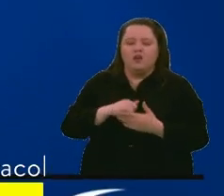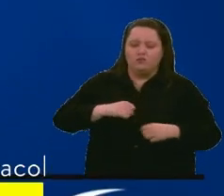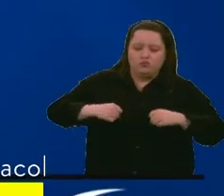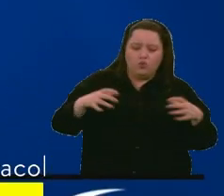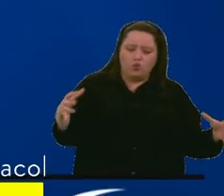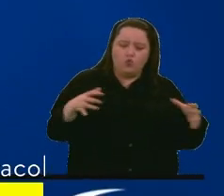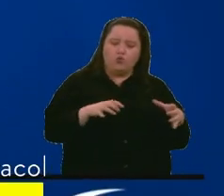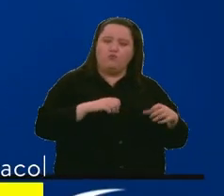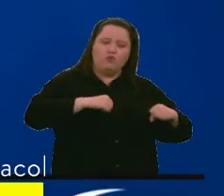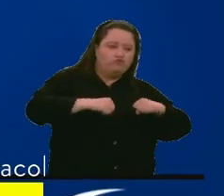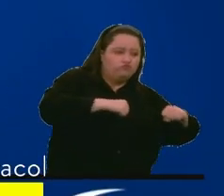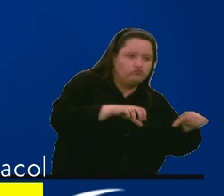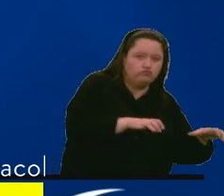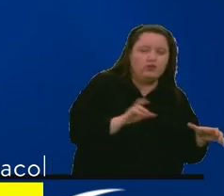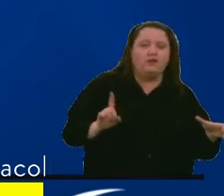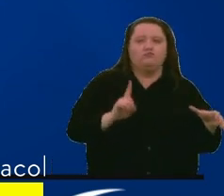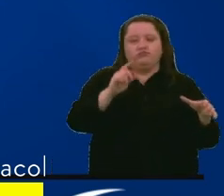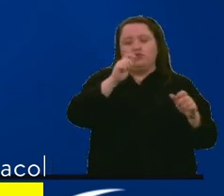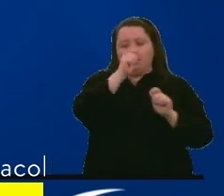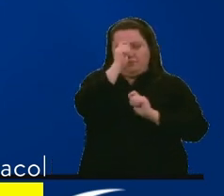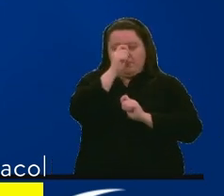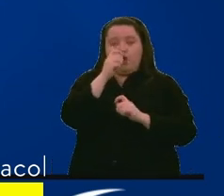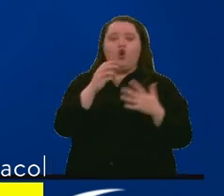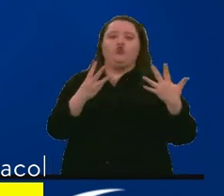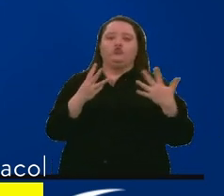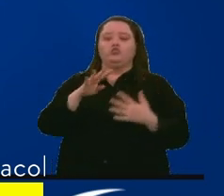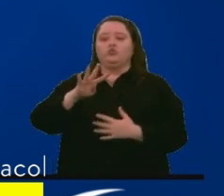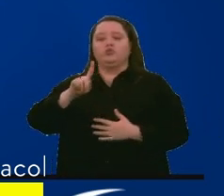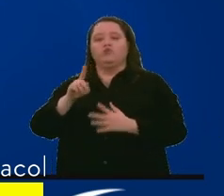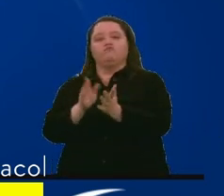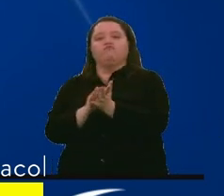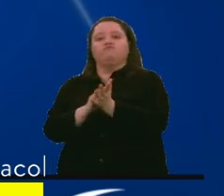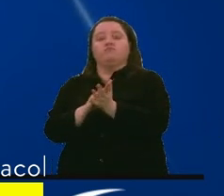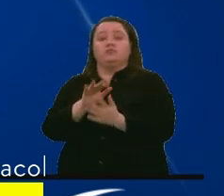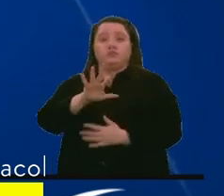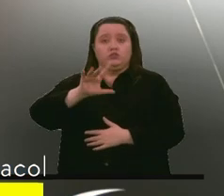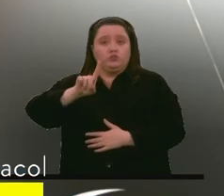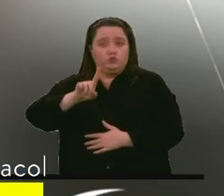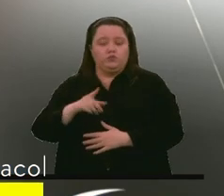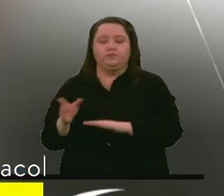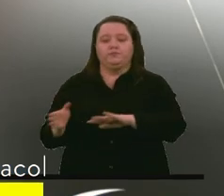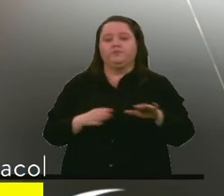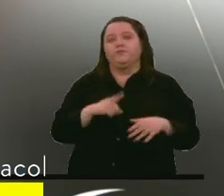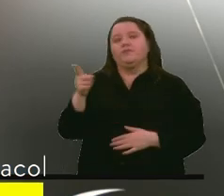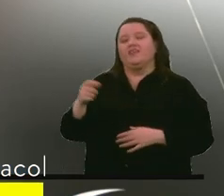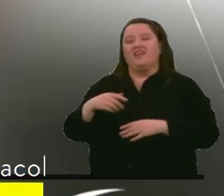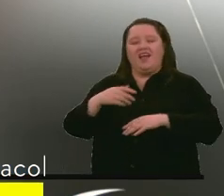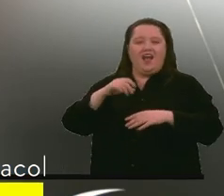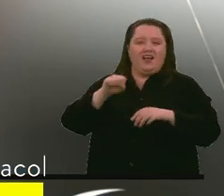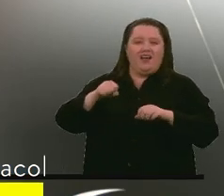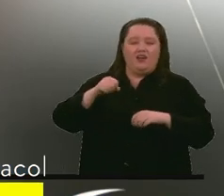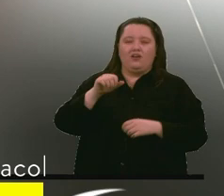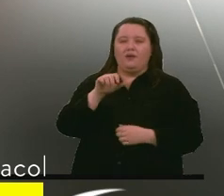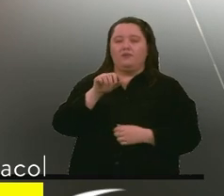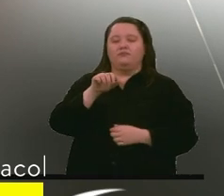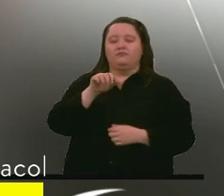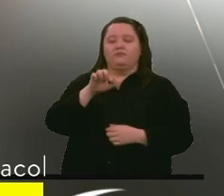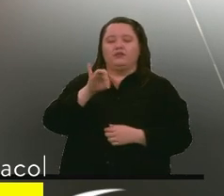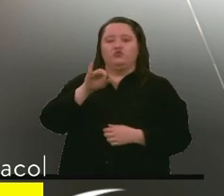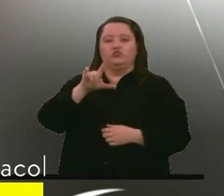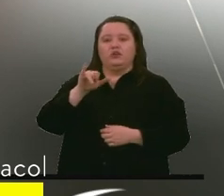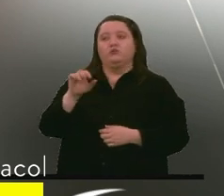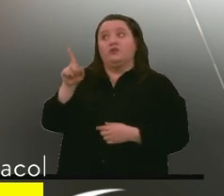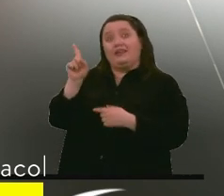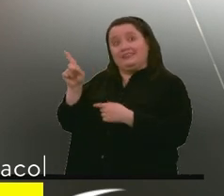de grupo de reacción. Recibió 8 condecoraciones y 51 felicitaciones. El patrullero Duvernay Carreño Rodríguez obtuvo